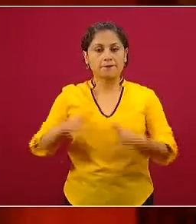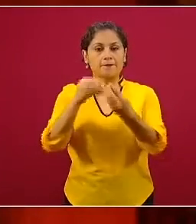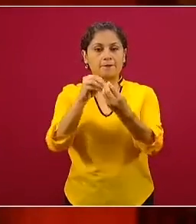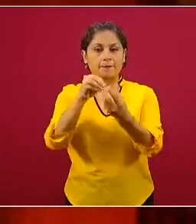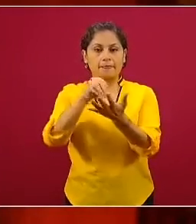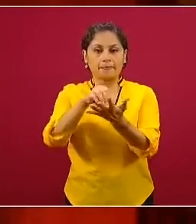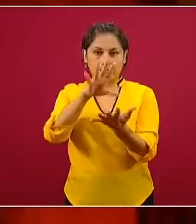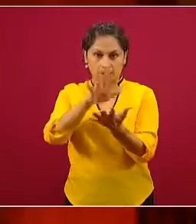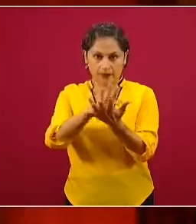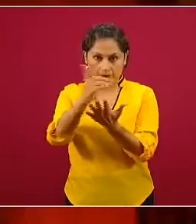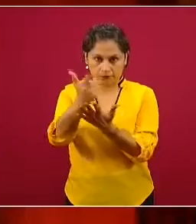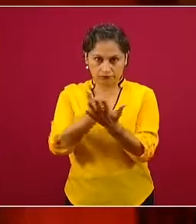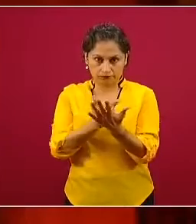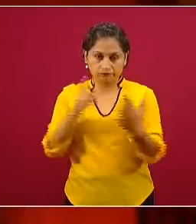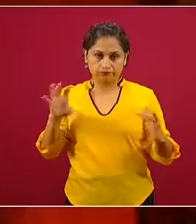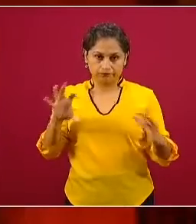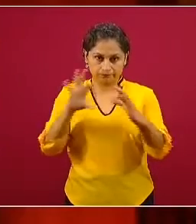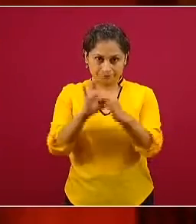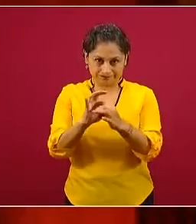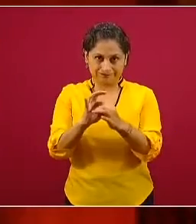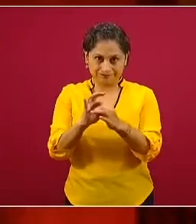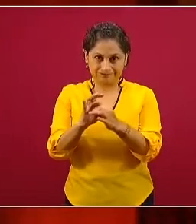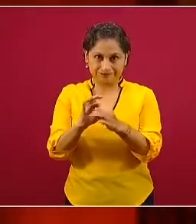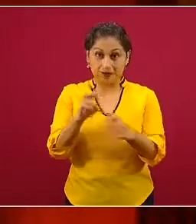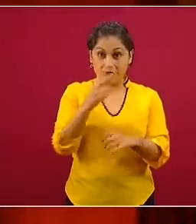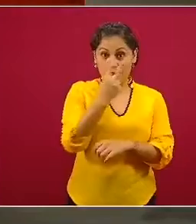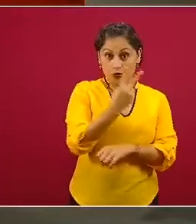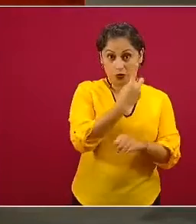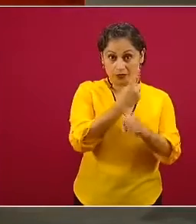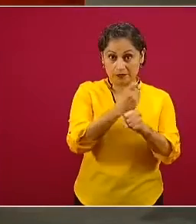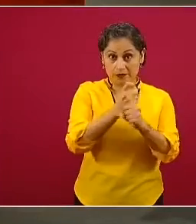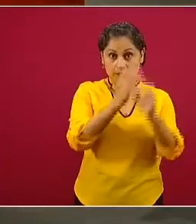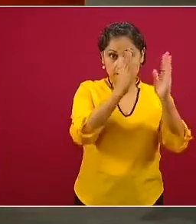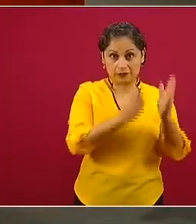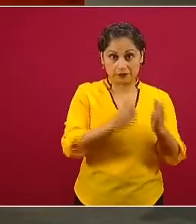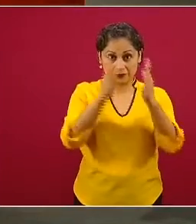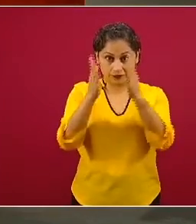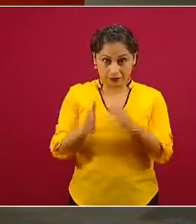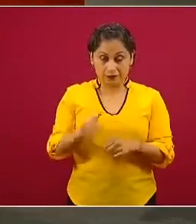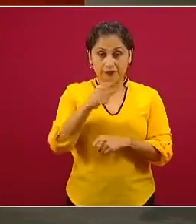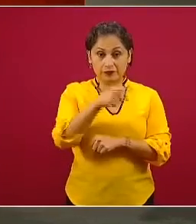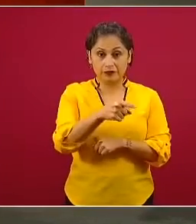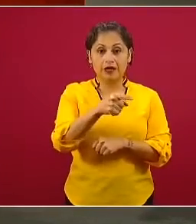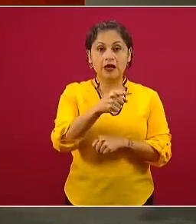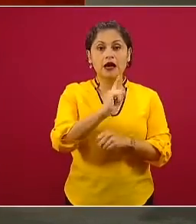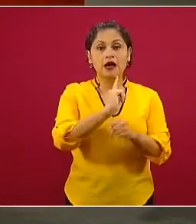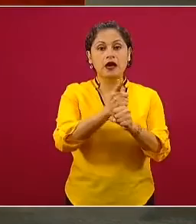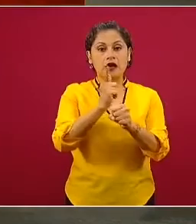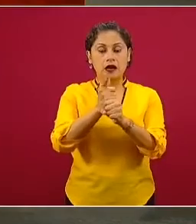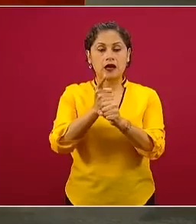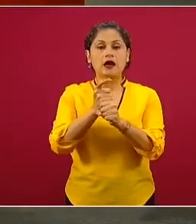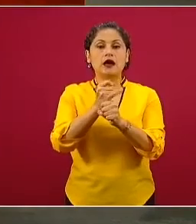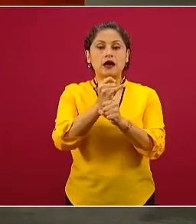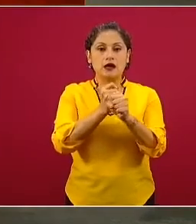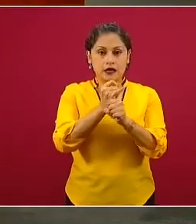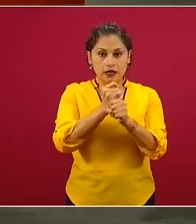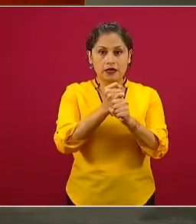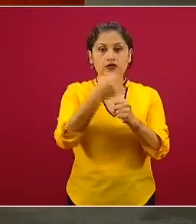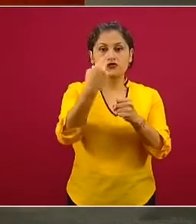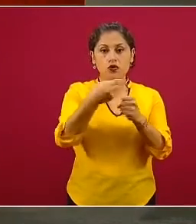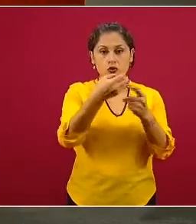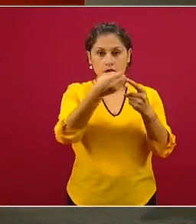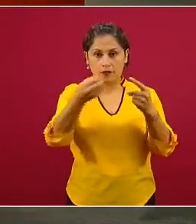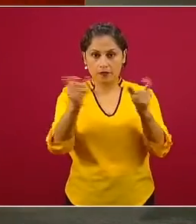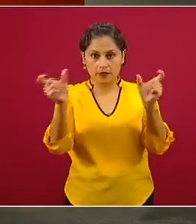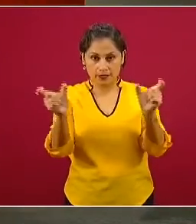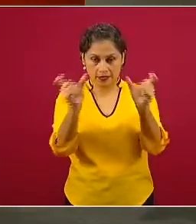esta información a los dos primeros modelos que son nominales, es decir, los dos primeros modelos identifican con nombre, apellido y toda